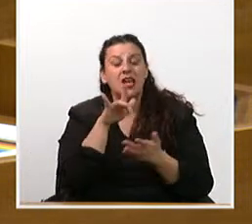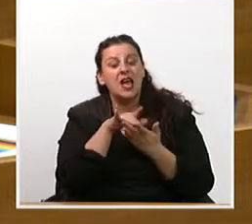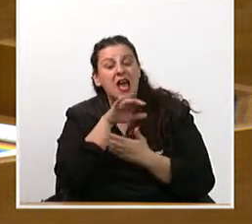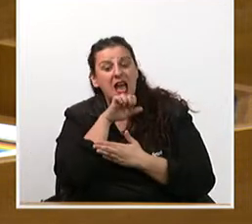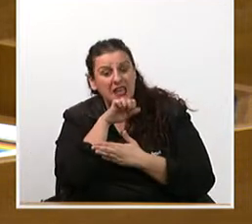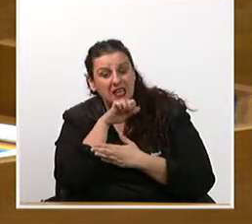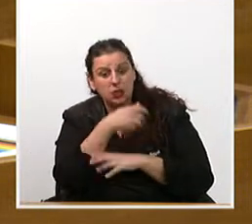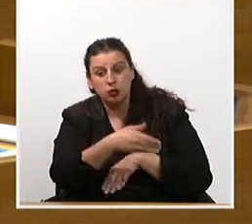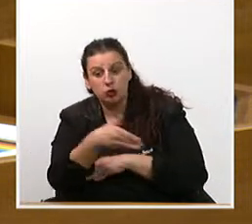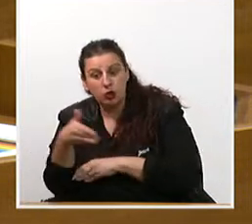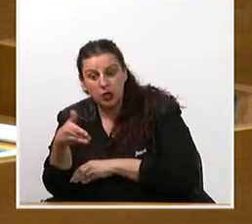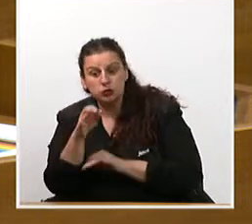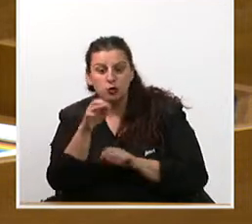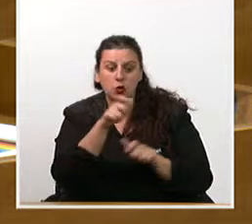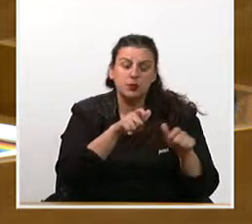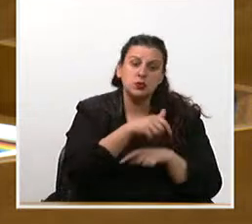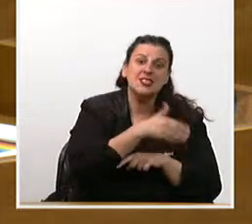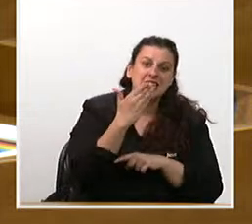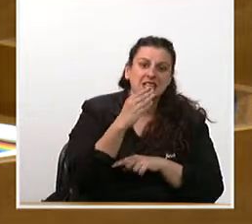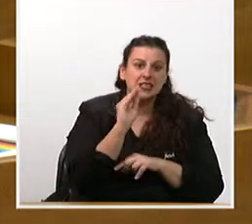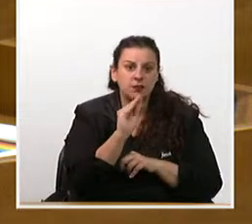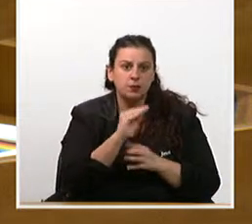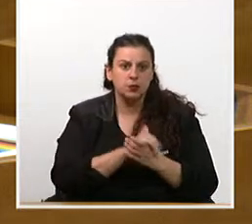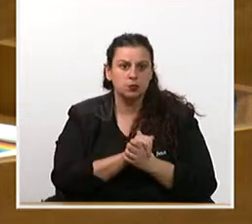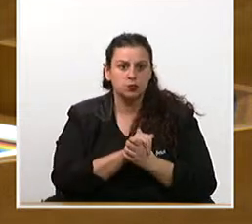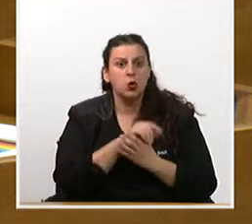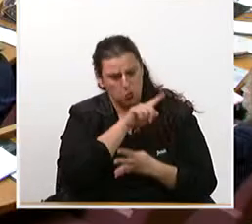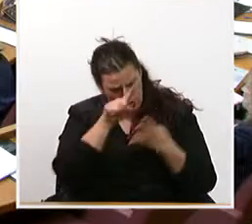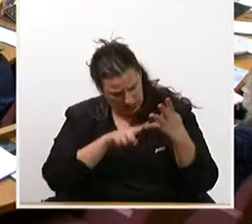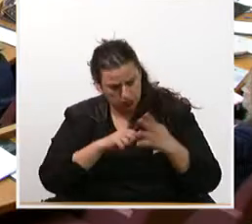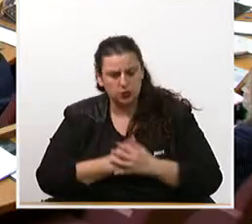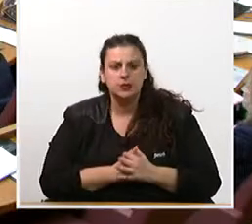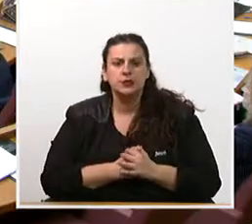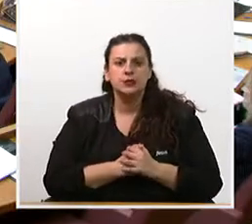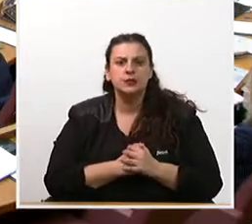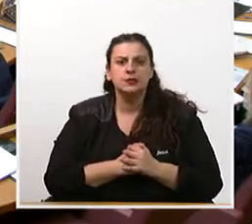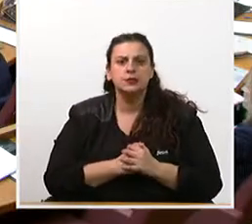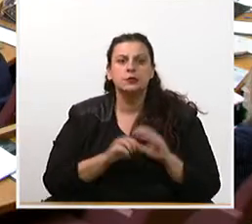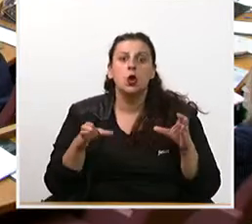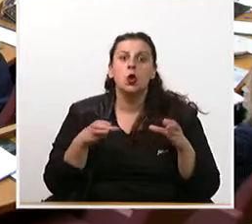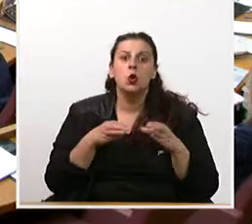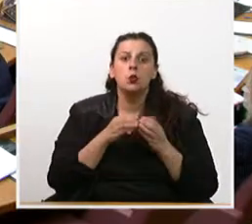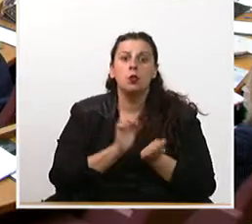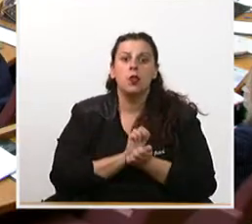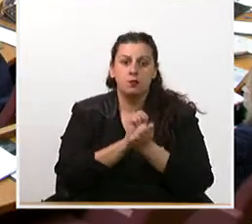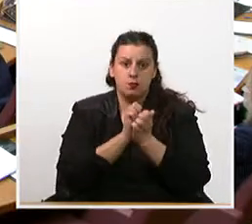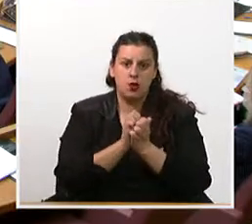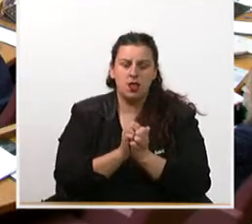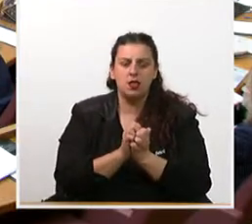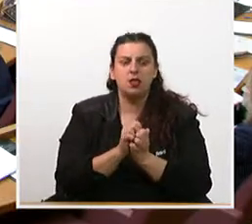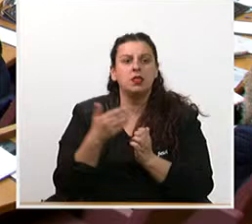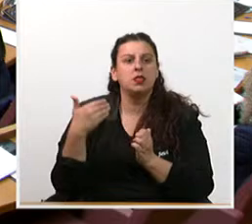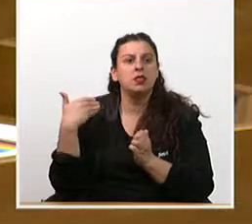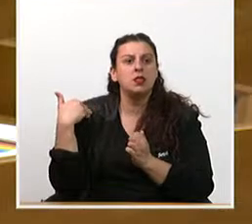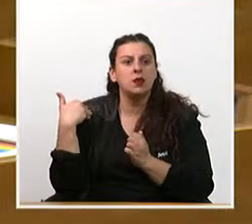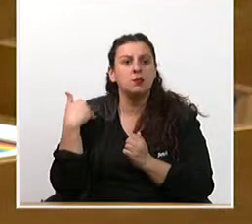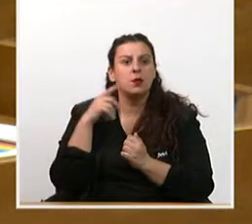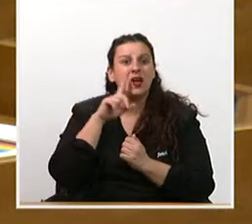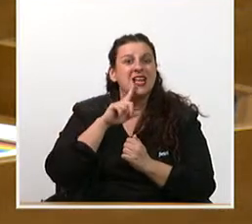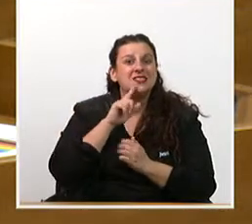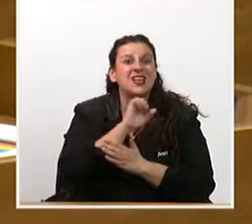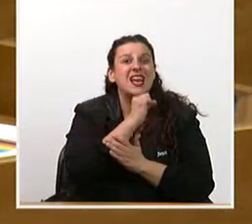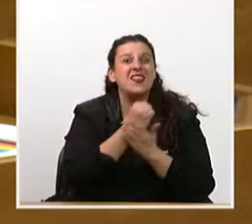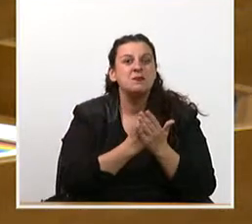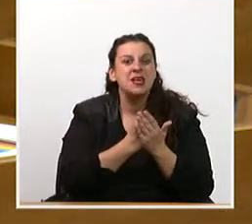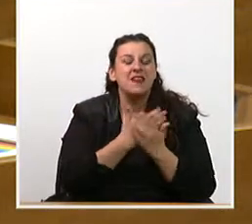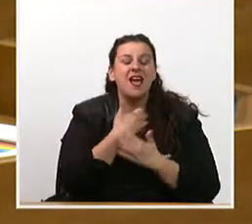toreros a persones delbi un Dey lesbiana de